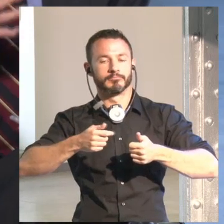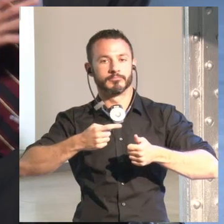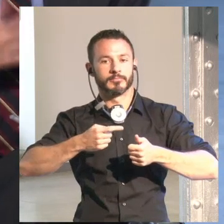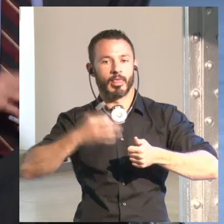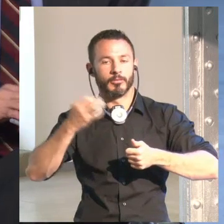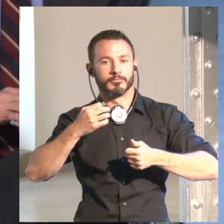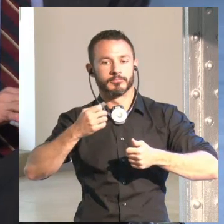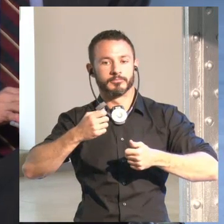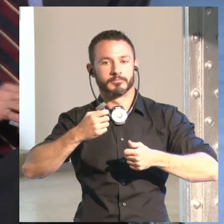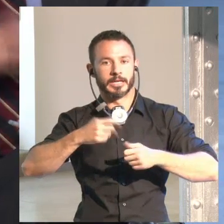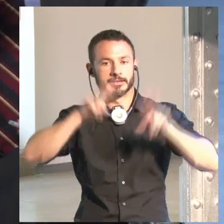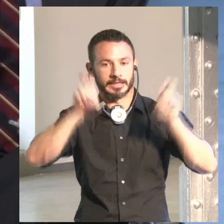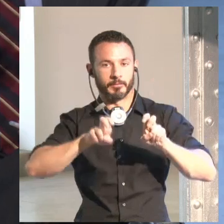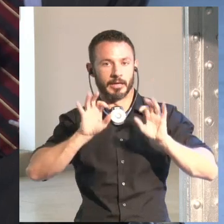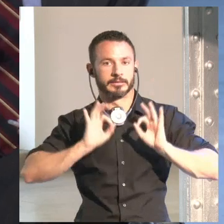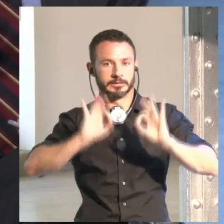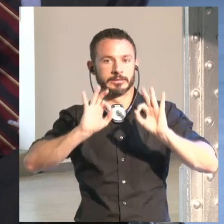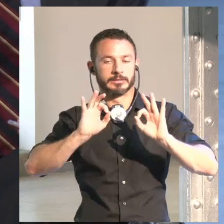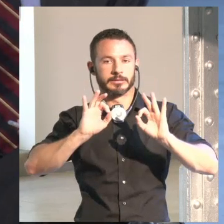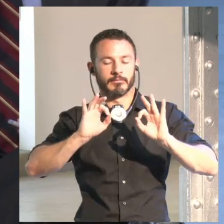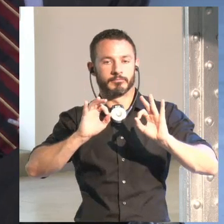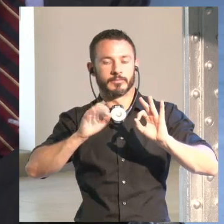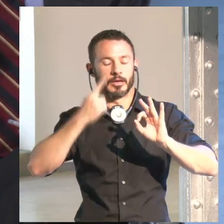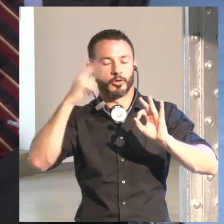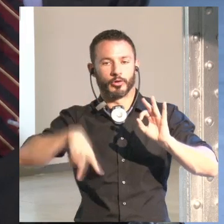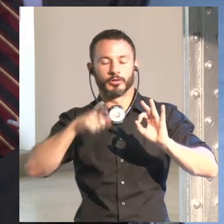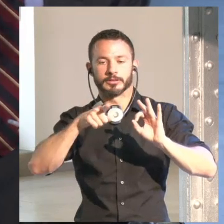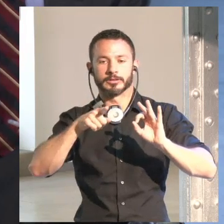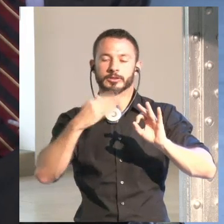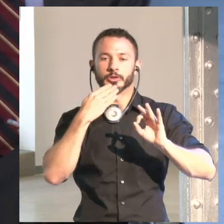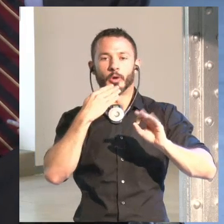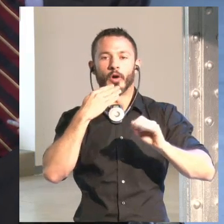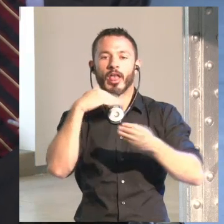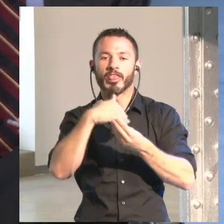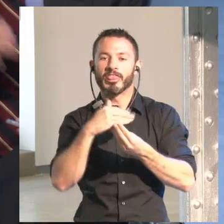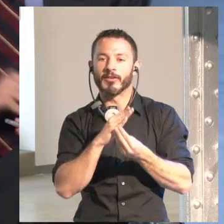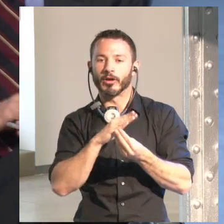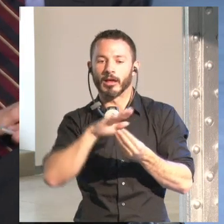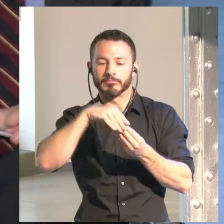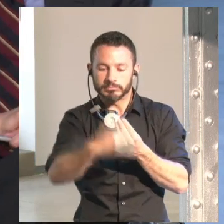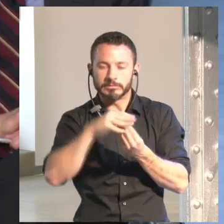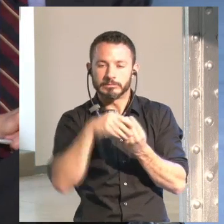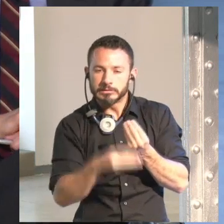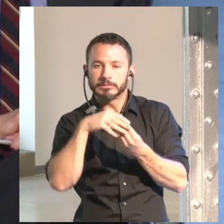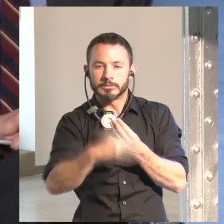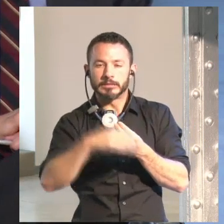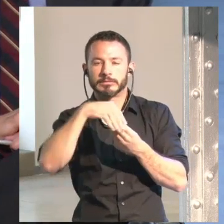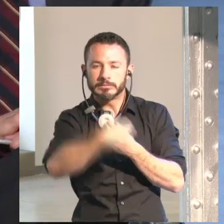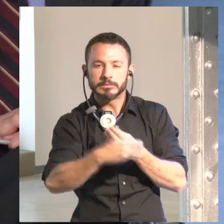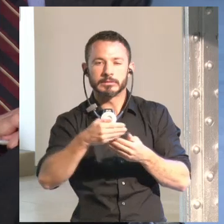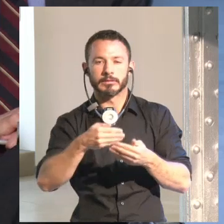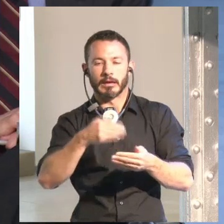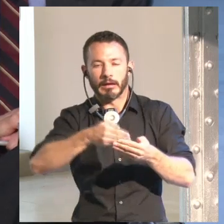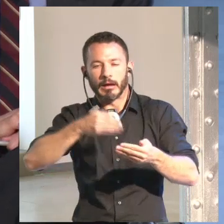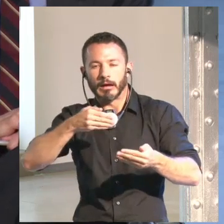que este tema concreto tiene la característica de una cebolla. Tiene una capa y otra capa y otra capa y otra capa. Tiene